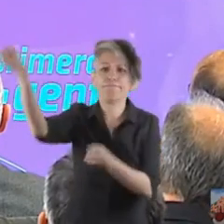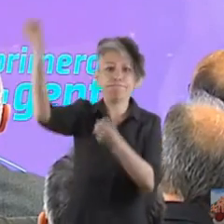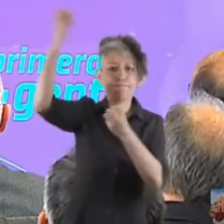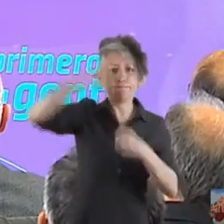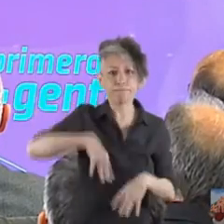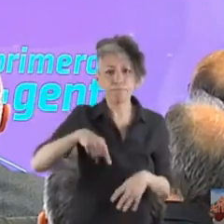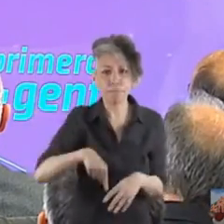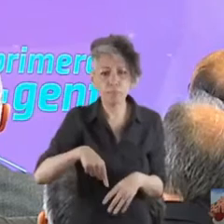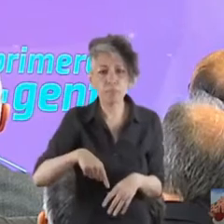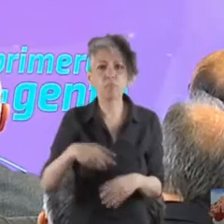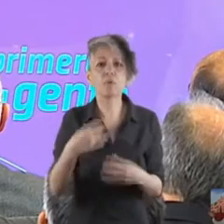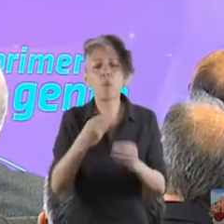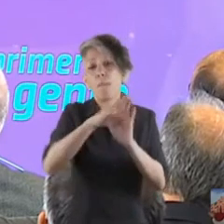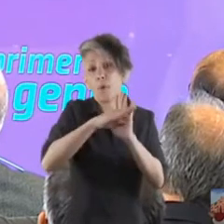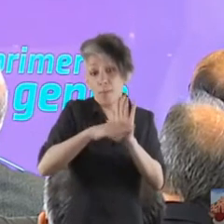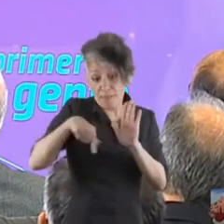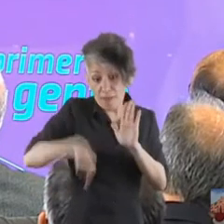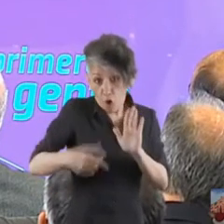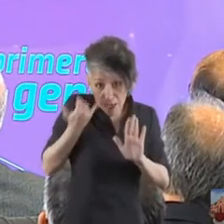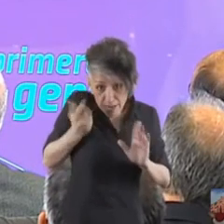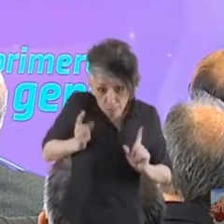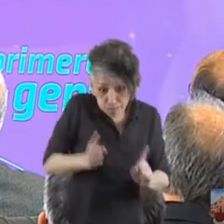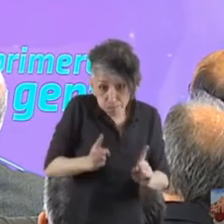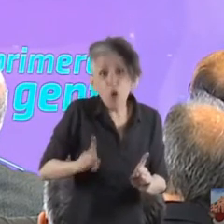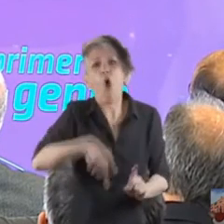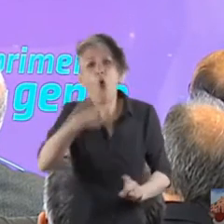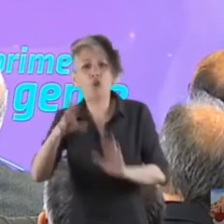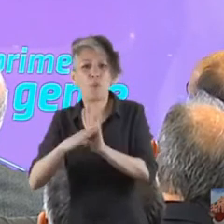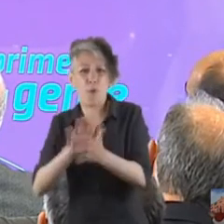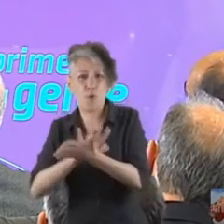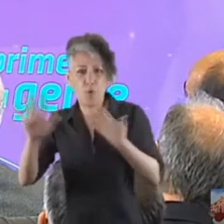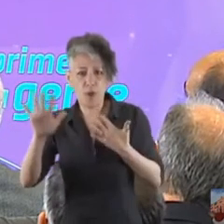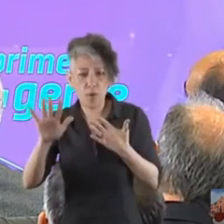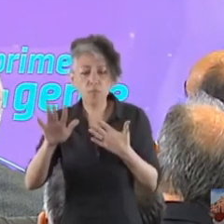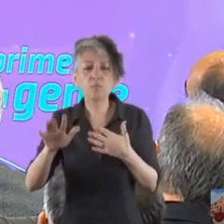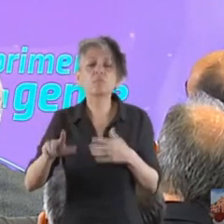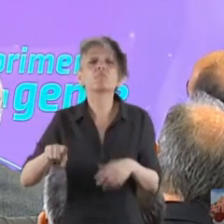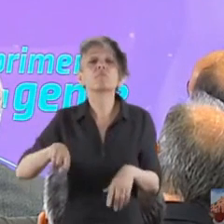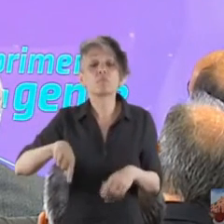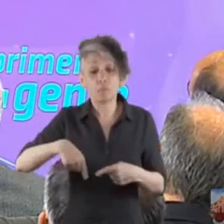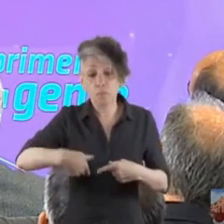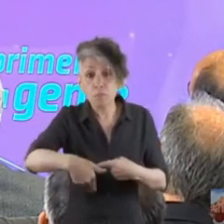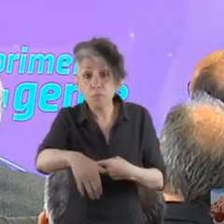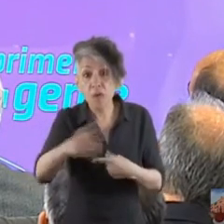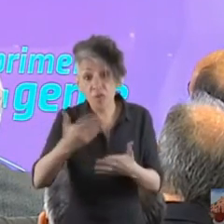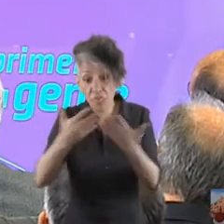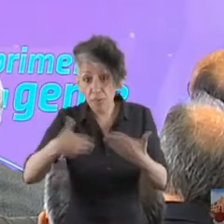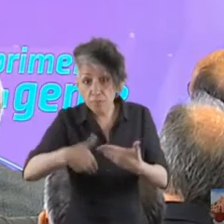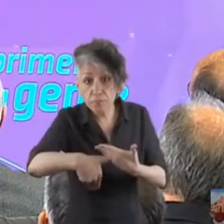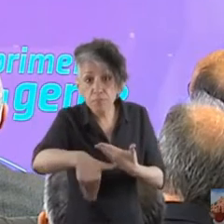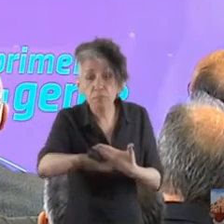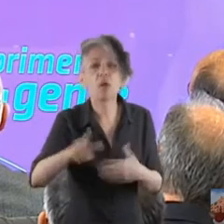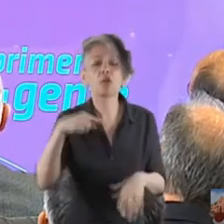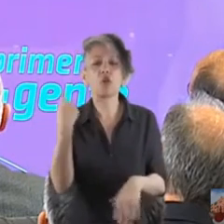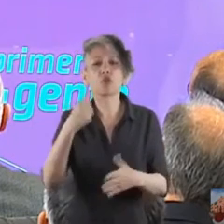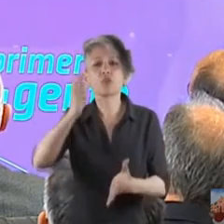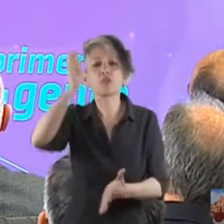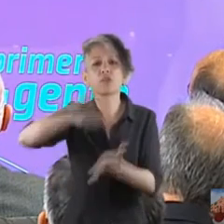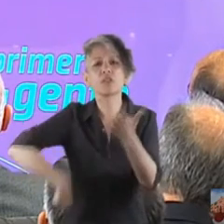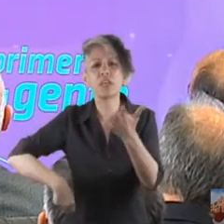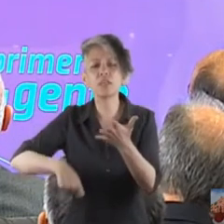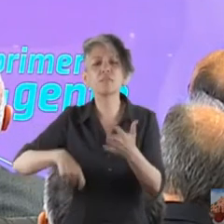y por programas en estudio y en los próximos días vamos a firmar con la caf un